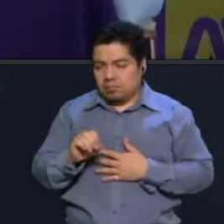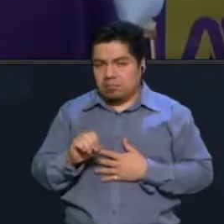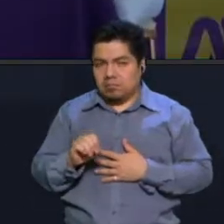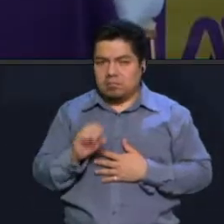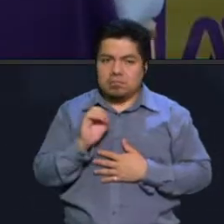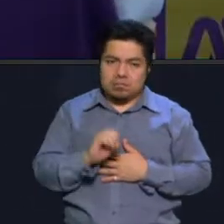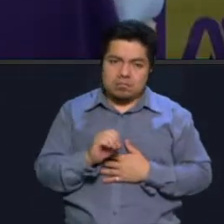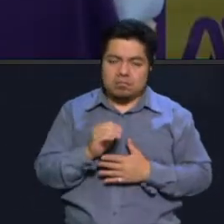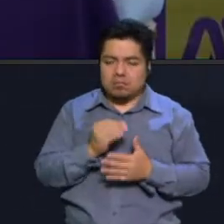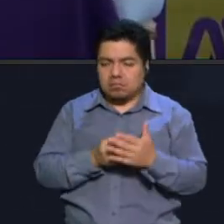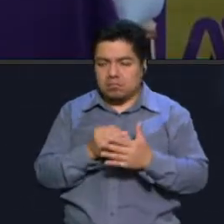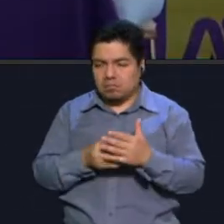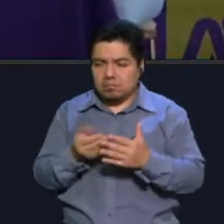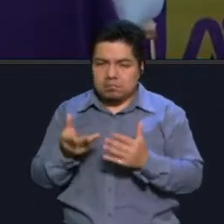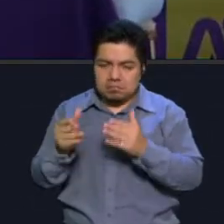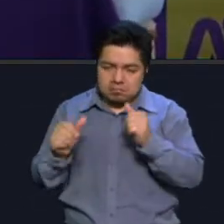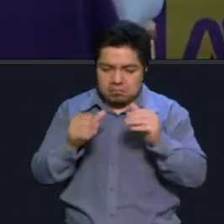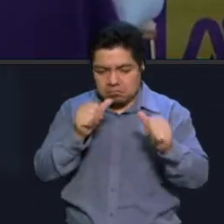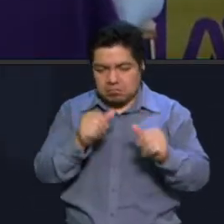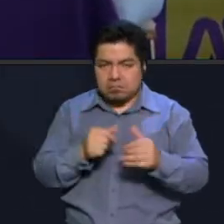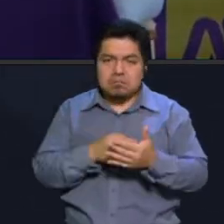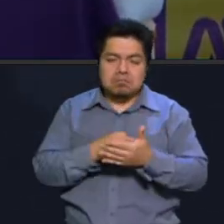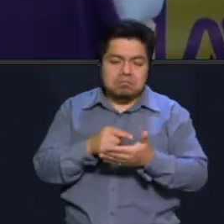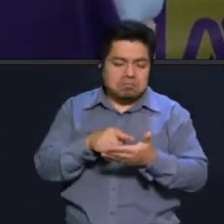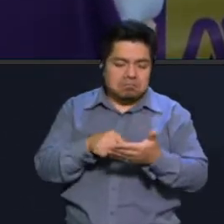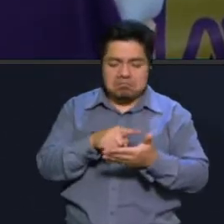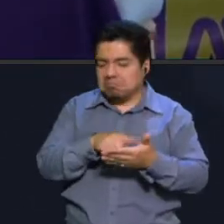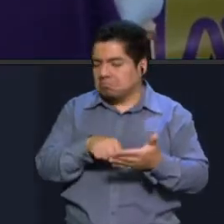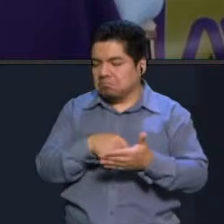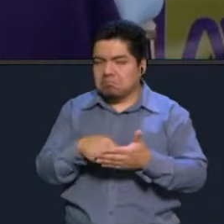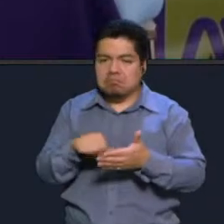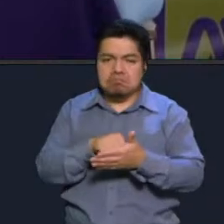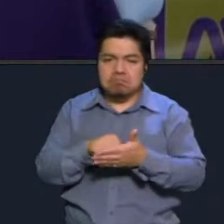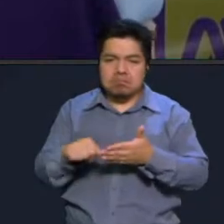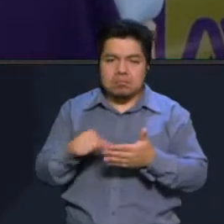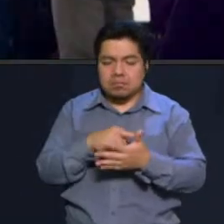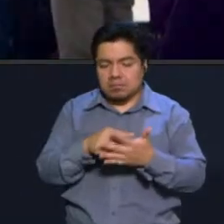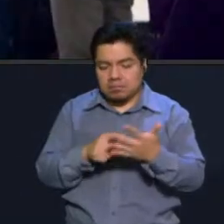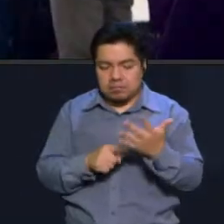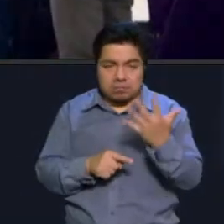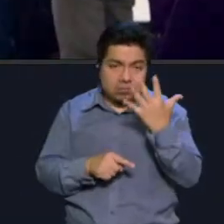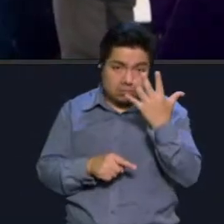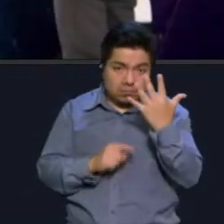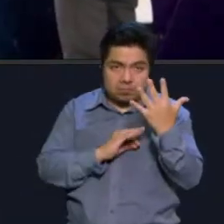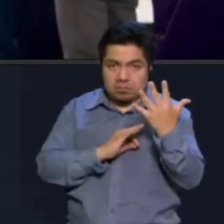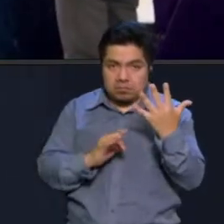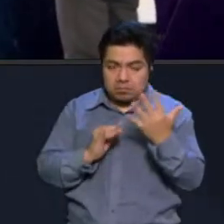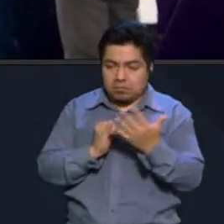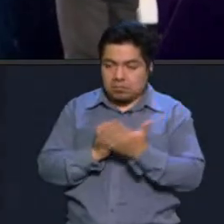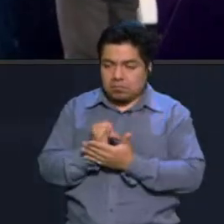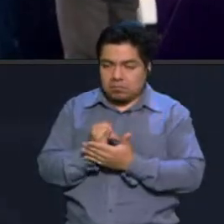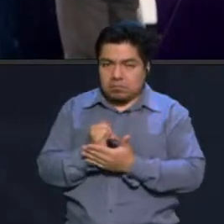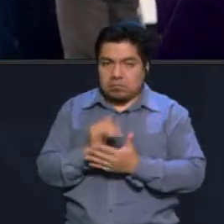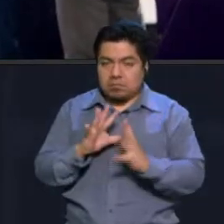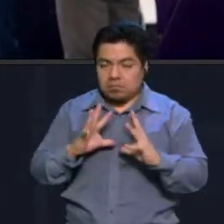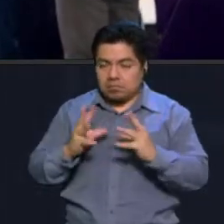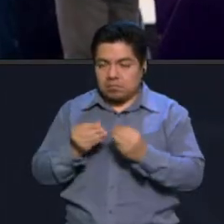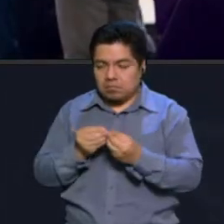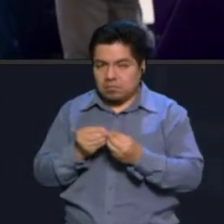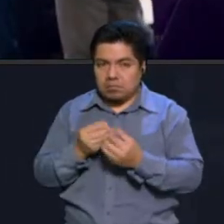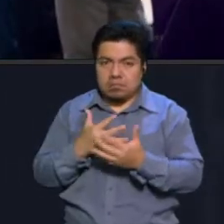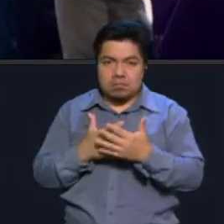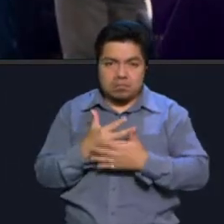falta de consenso y se anula la resolución. Solo estos 5 tienen esa prerrogativa. Son 15, son 10